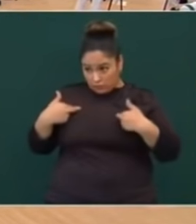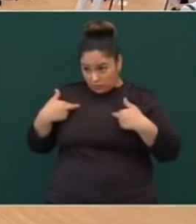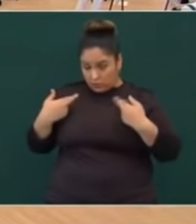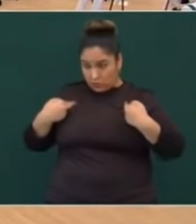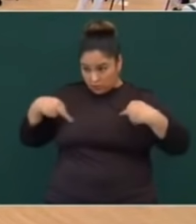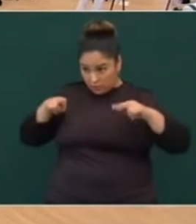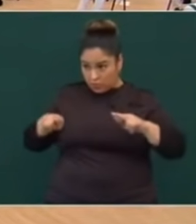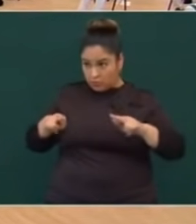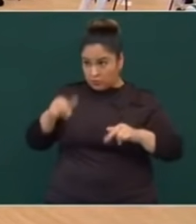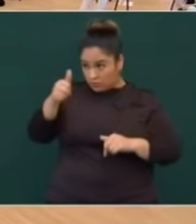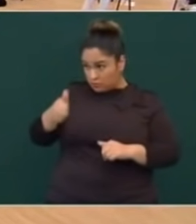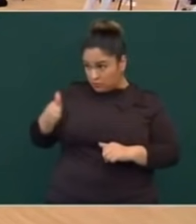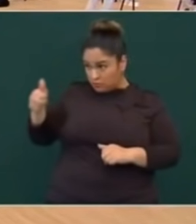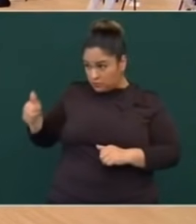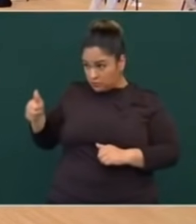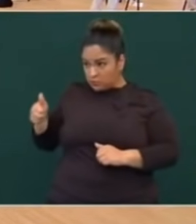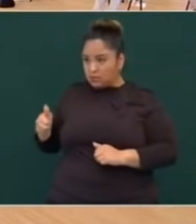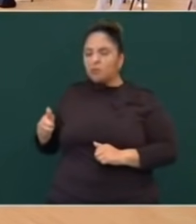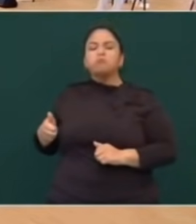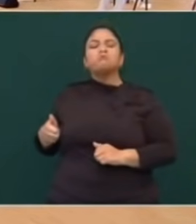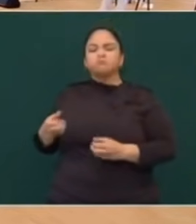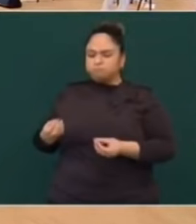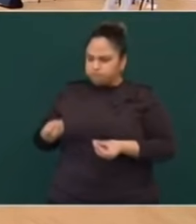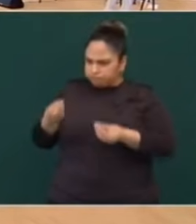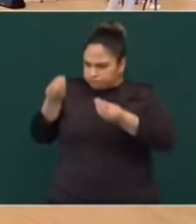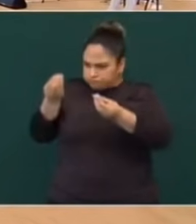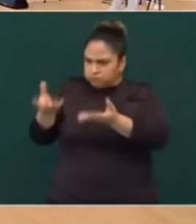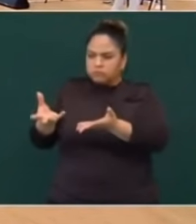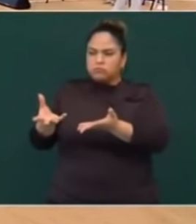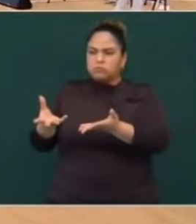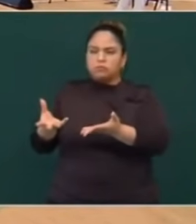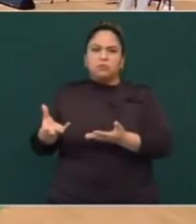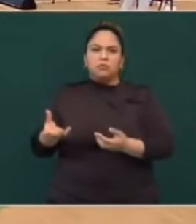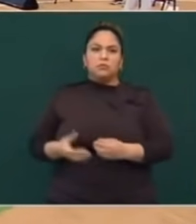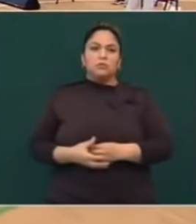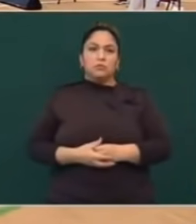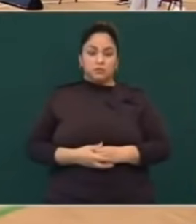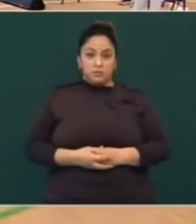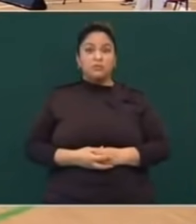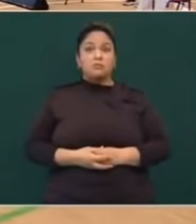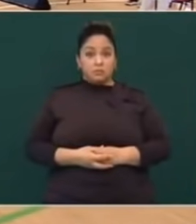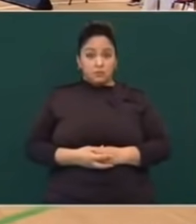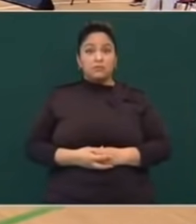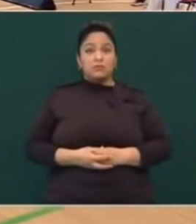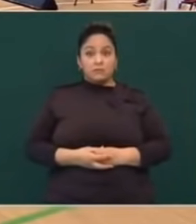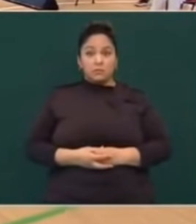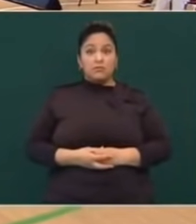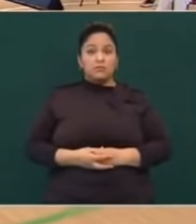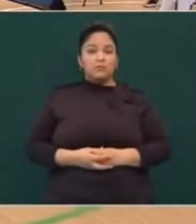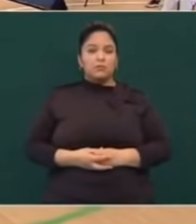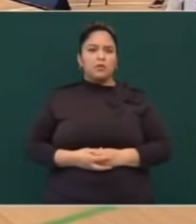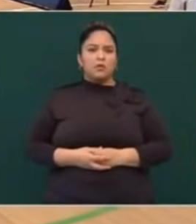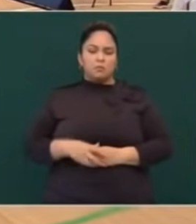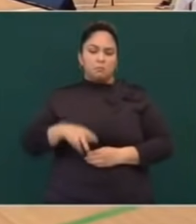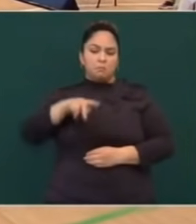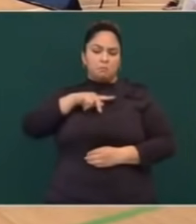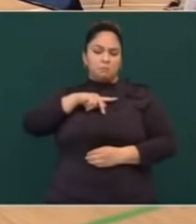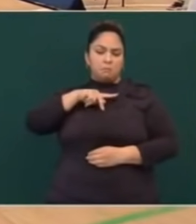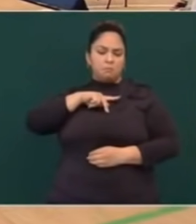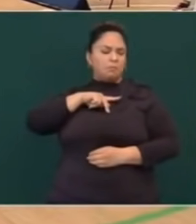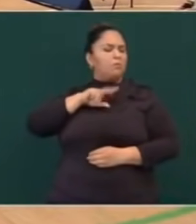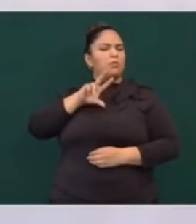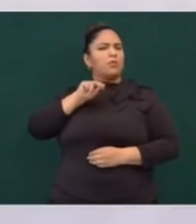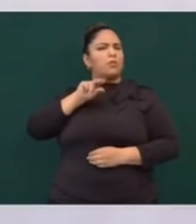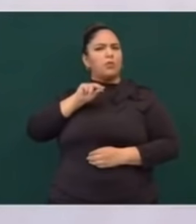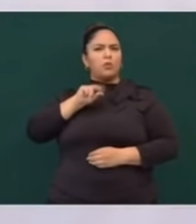No es un asunto personal, porque el funcionario, el servidor público, no es más